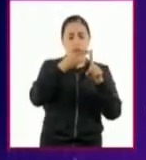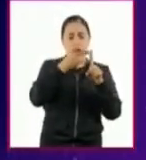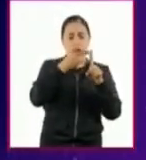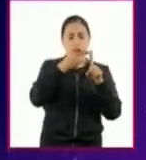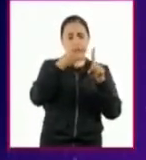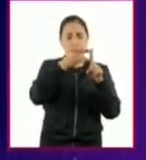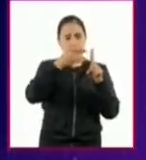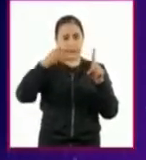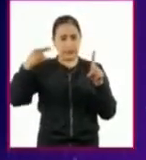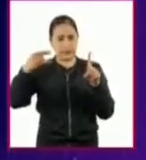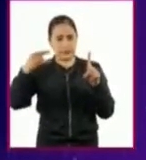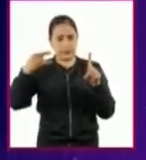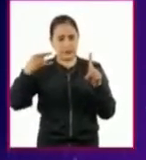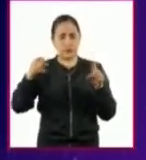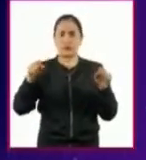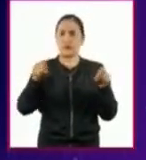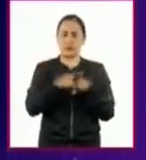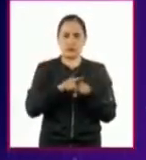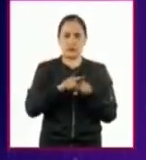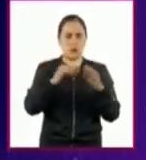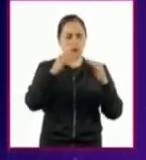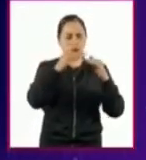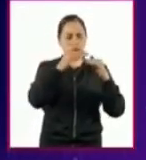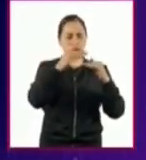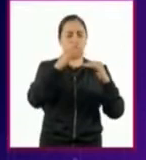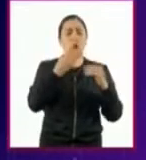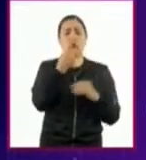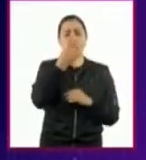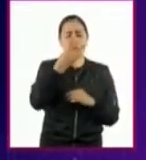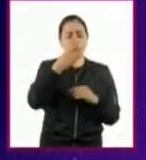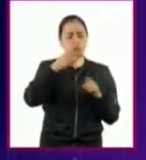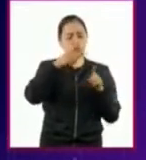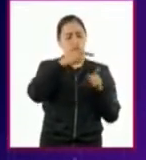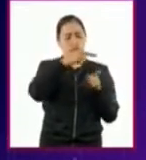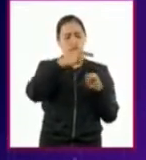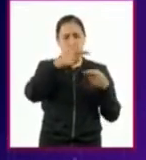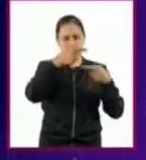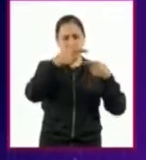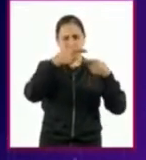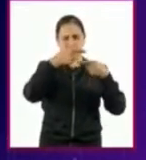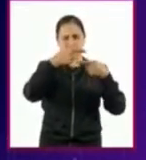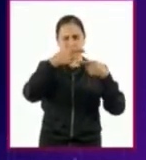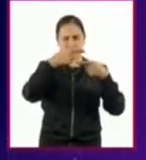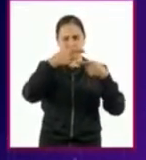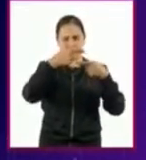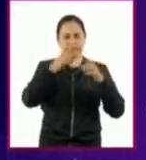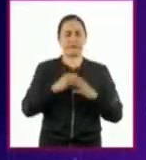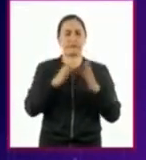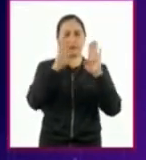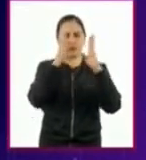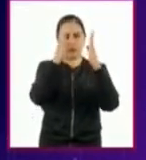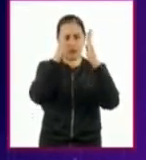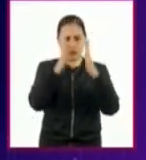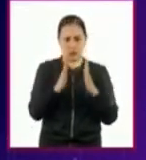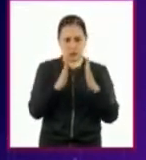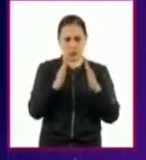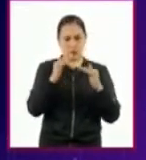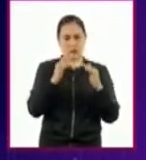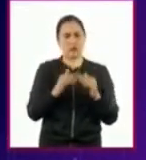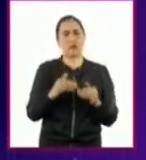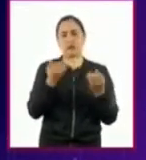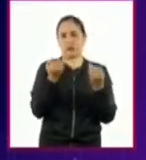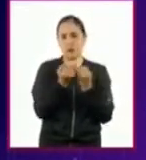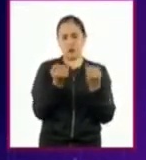conocidos como paralelogramos, ya que están formados por dos pares de lados paralelos. El cuadrado tiene cuatro lados